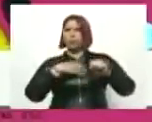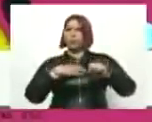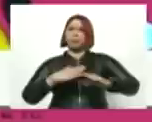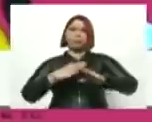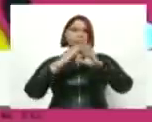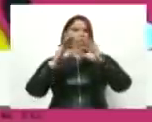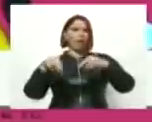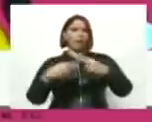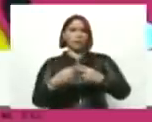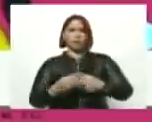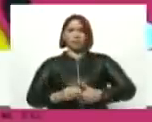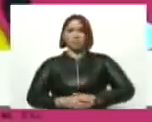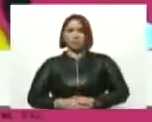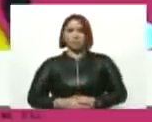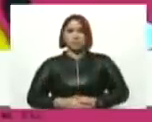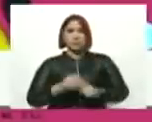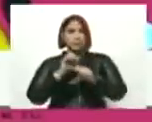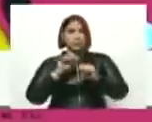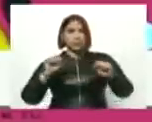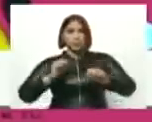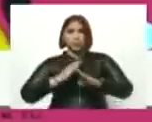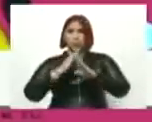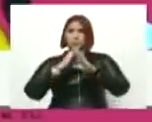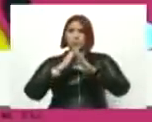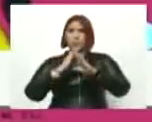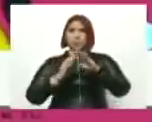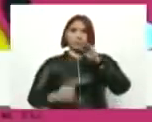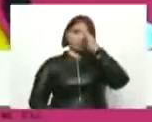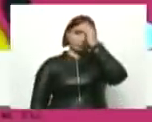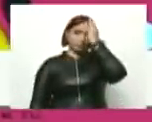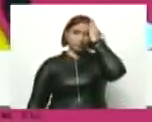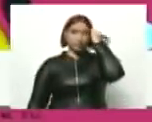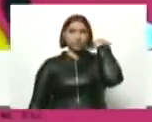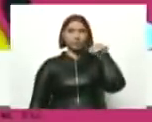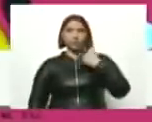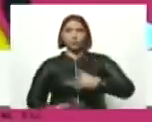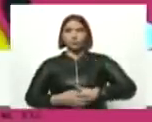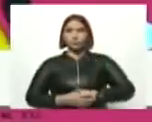nadie. Es imposible que lo puedan detener.